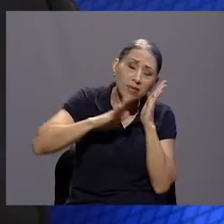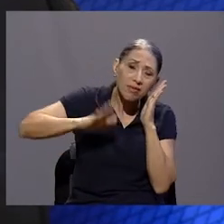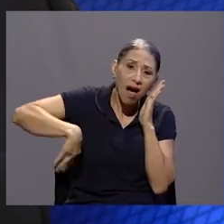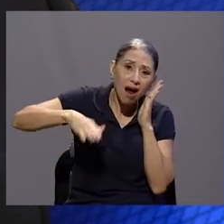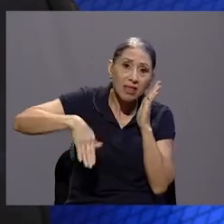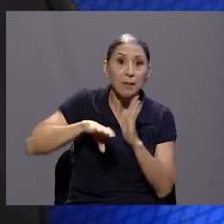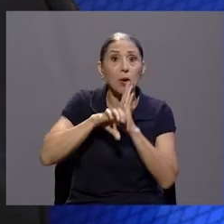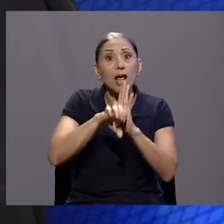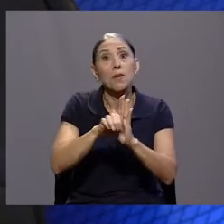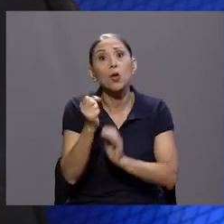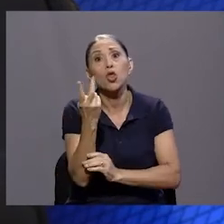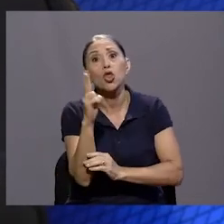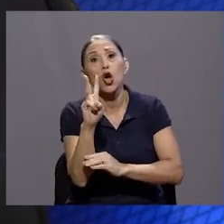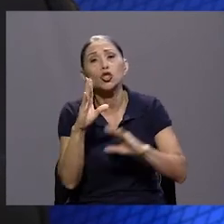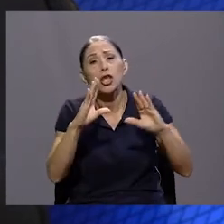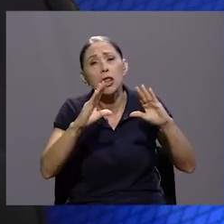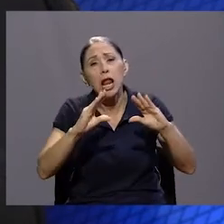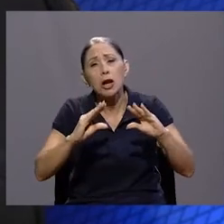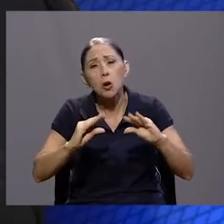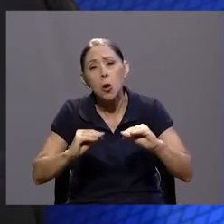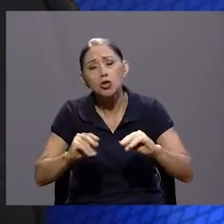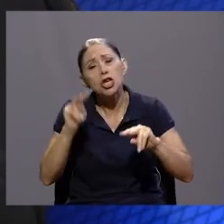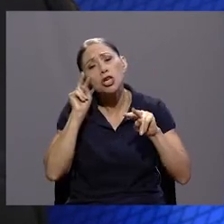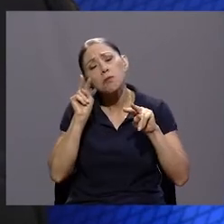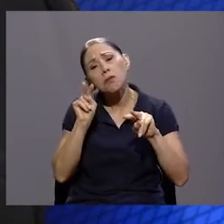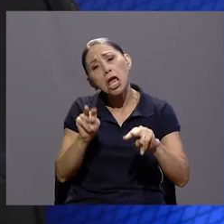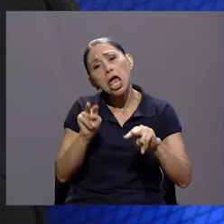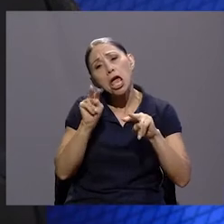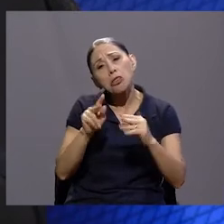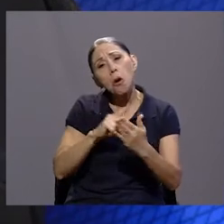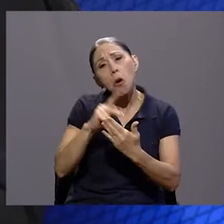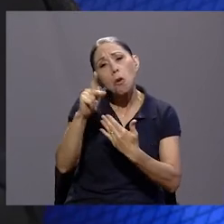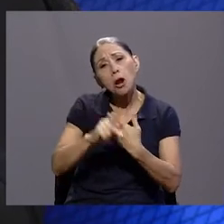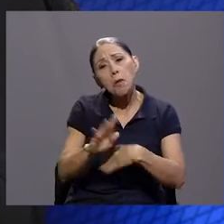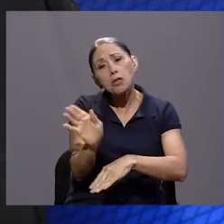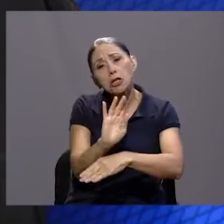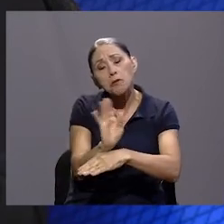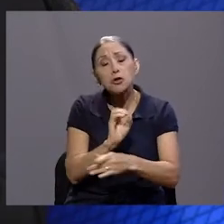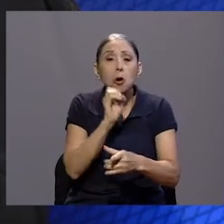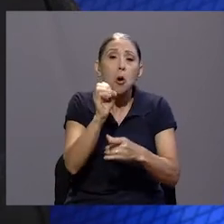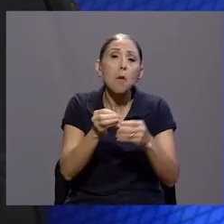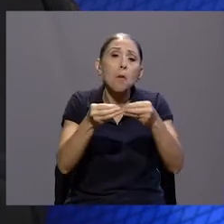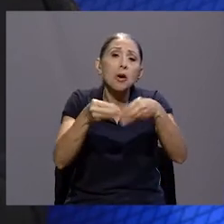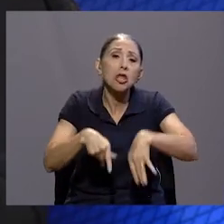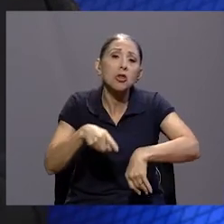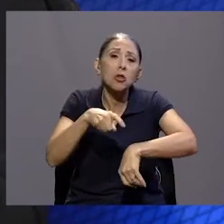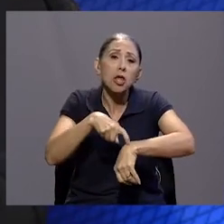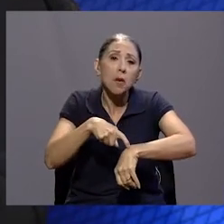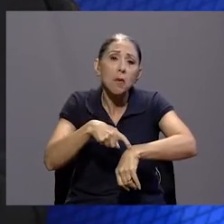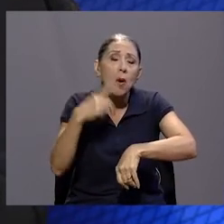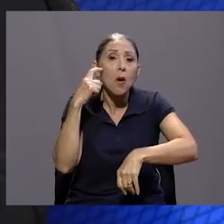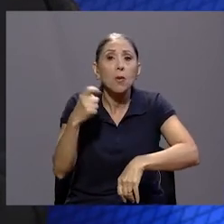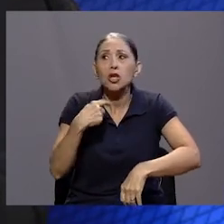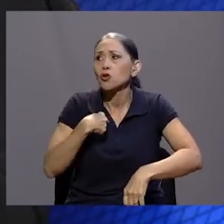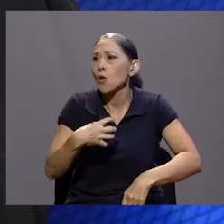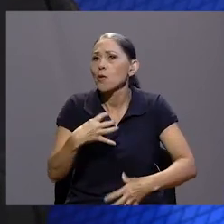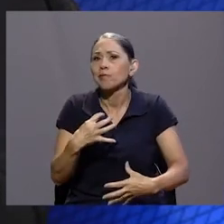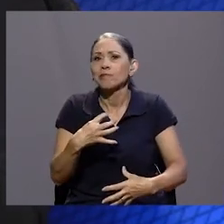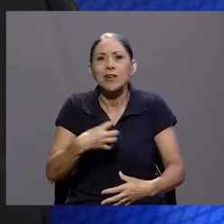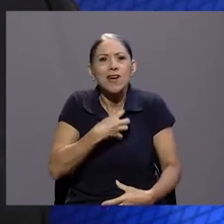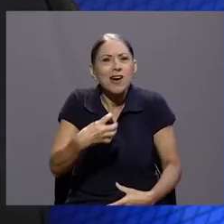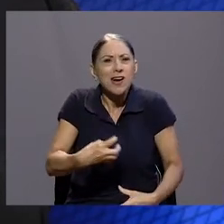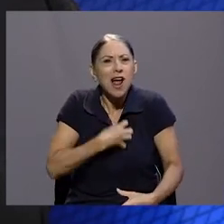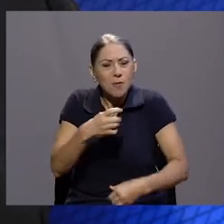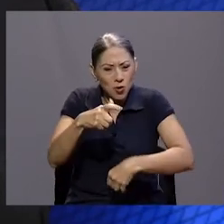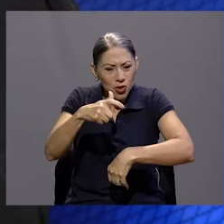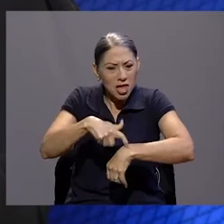viendo series sigo perdiendo el tiempo sigo haciendo cosas porque es casi un reclamo de ese tiempo que me están quitando es un reclamo de decir bueno no